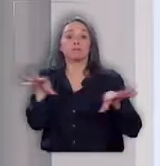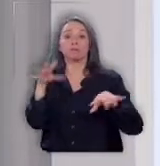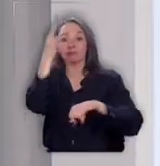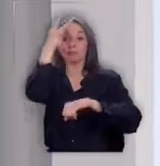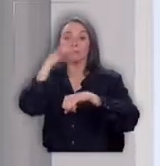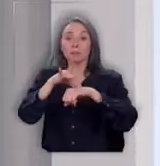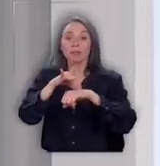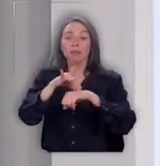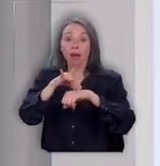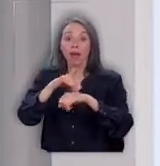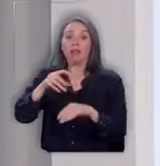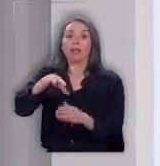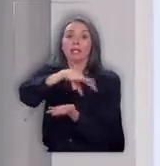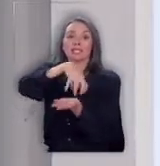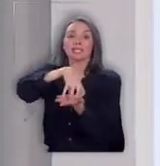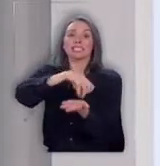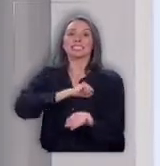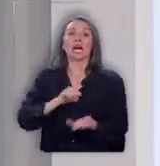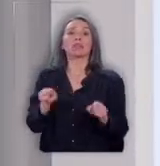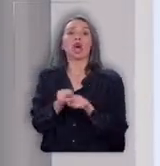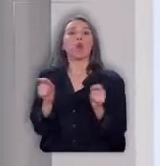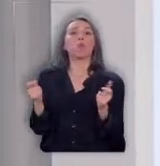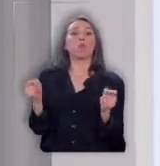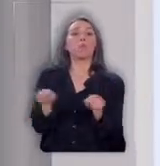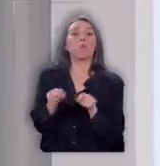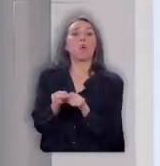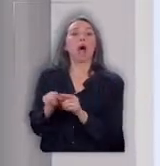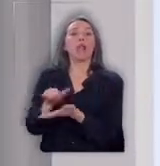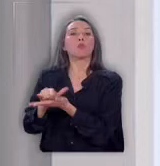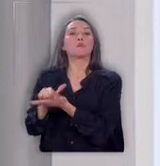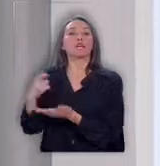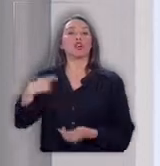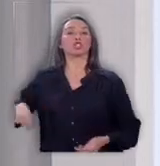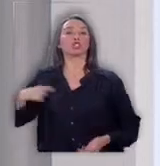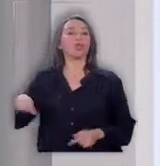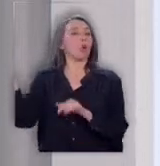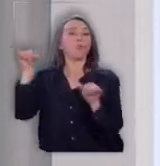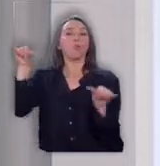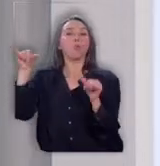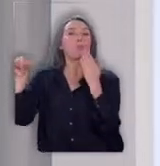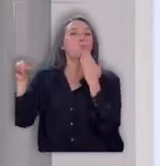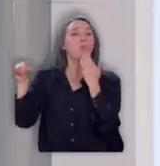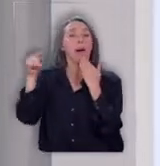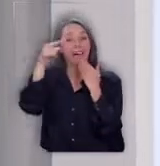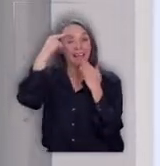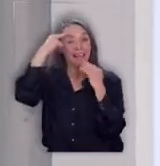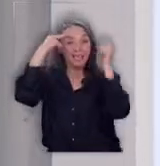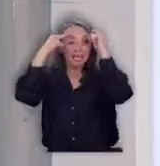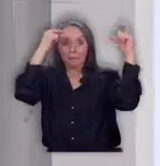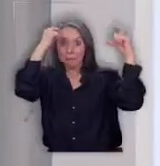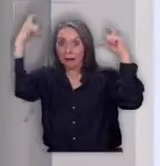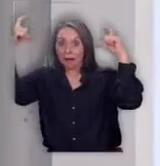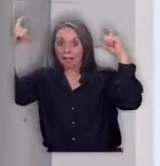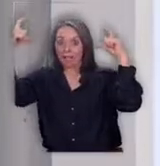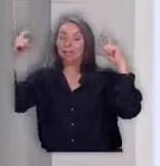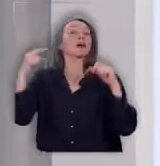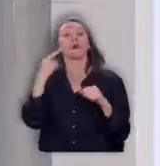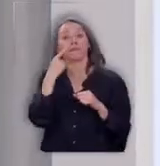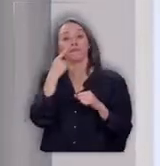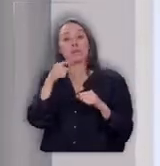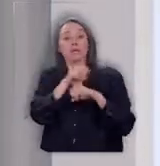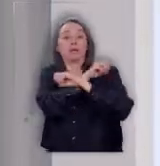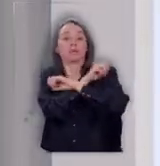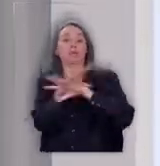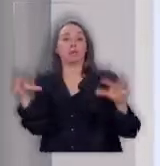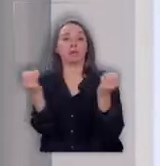Santiago es nuestro Nueva York Iván es como en Estados Unidos El brote gigantesco con